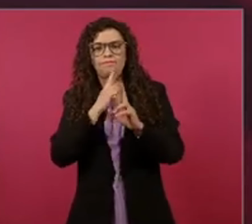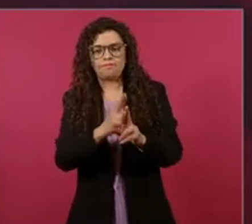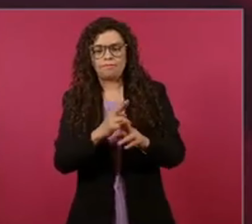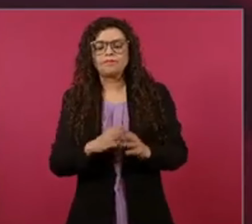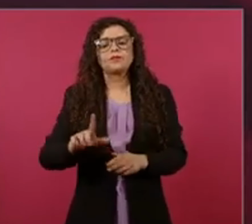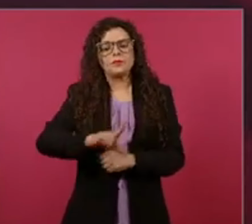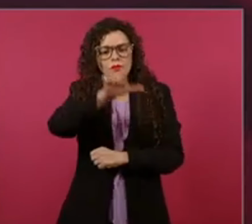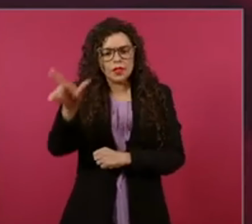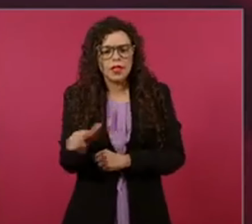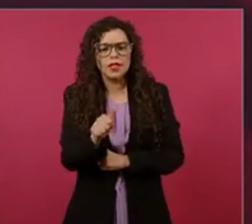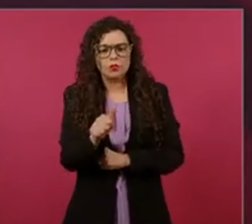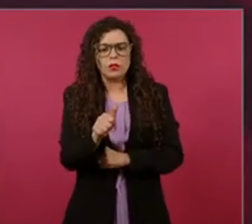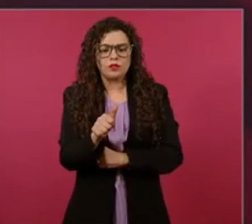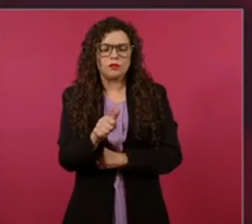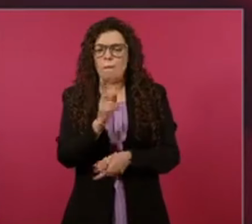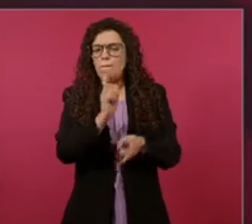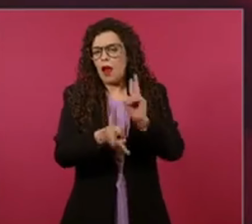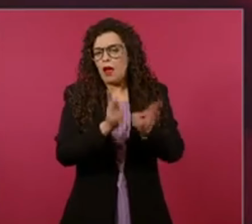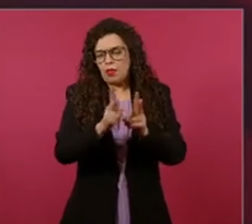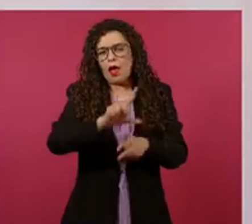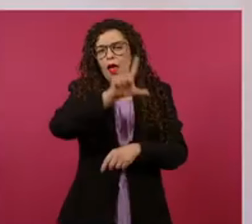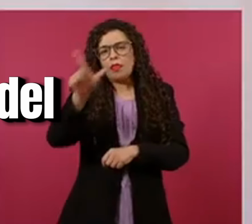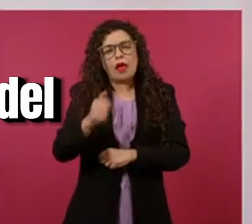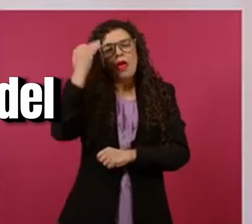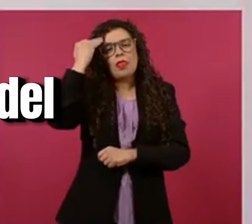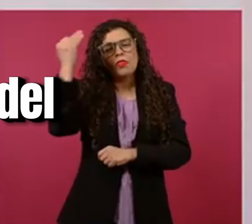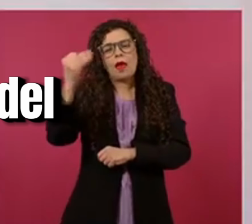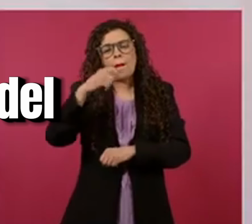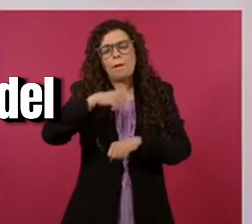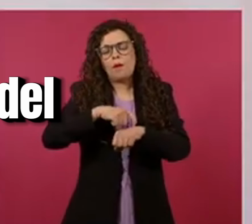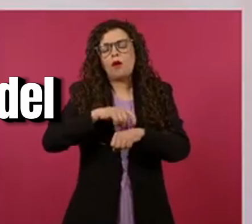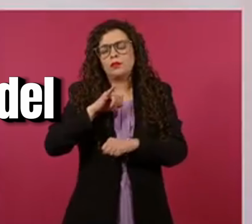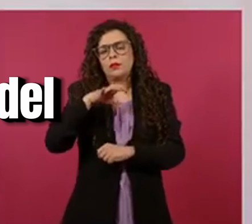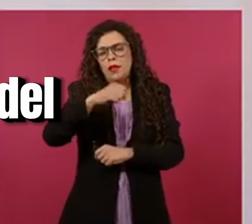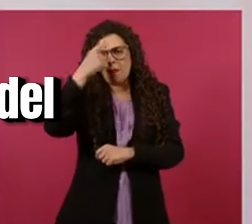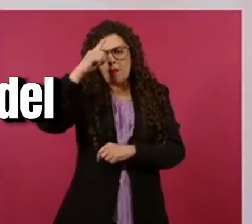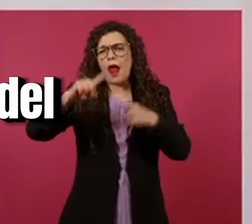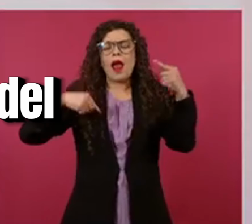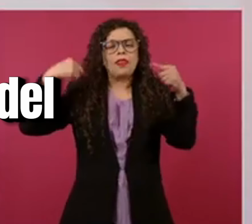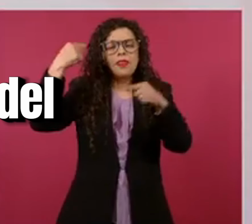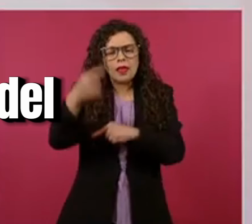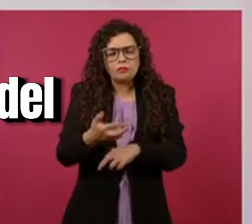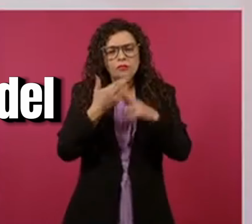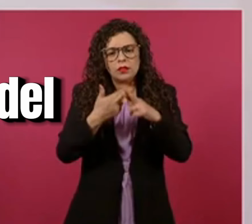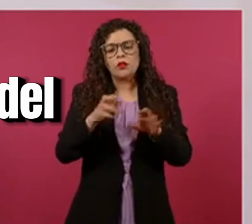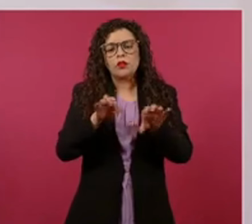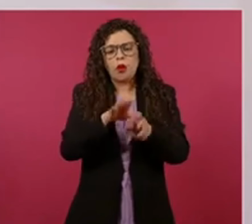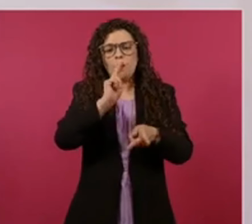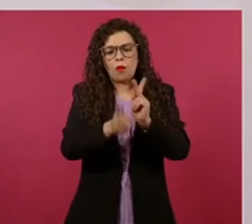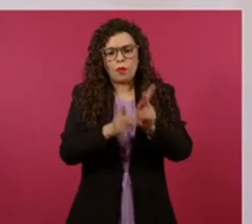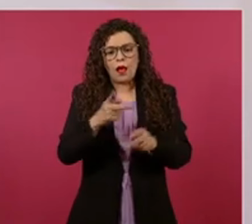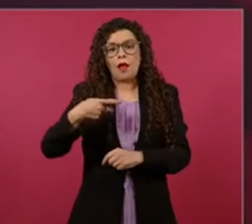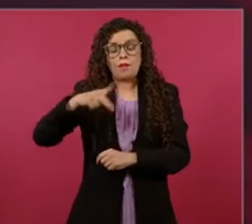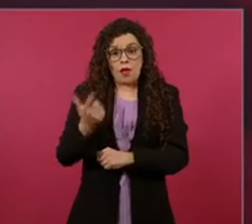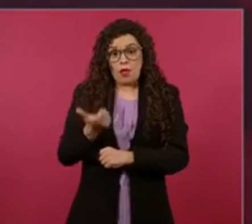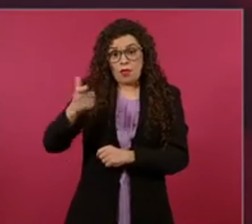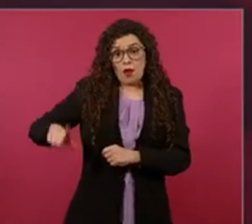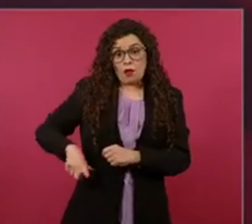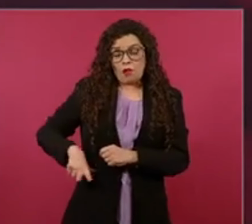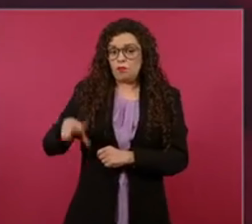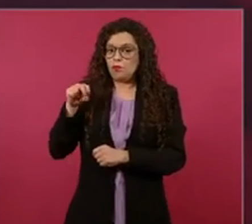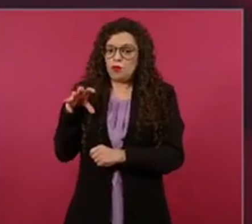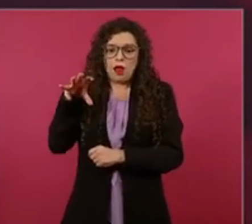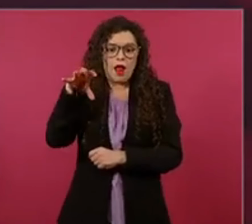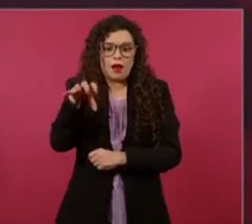no representa, para empezar, no nos iríamos nunca al alza del gasto de operación del gobierno, en todo